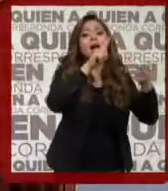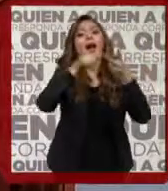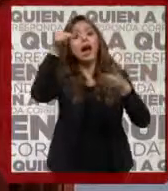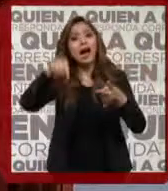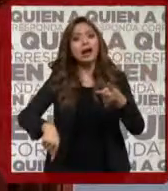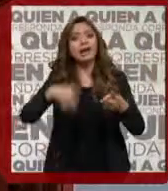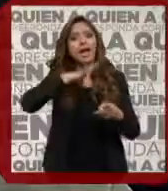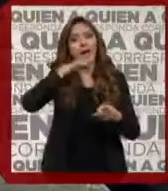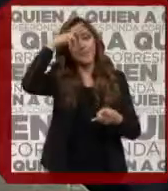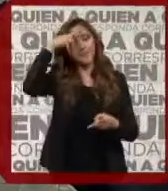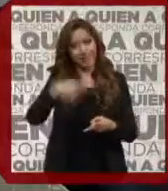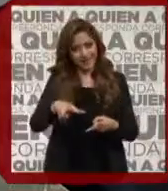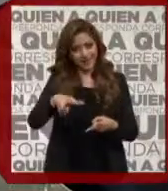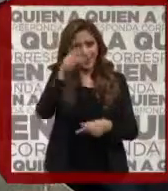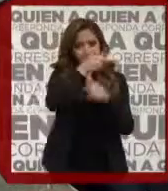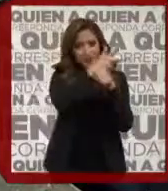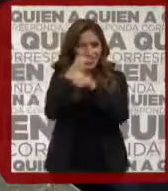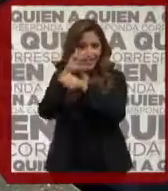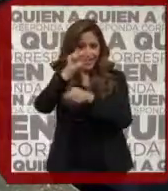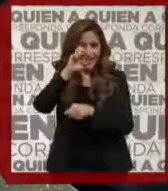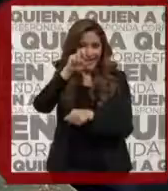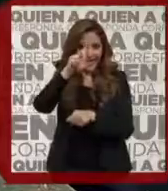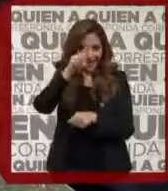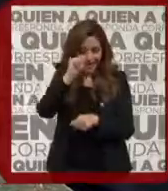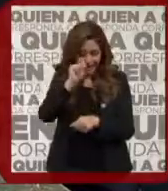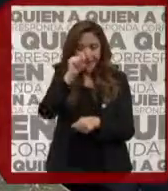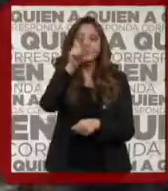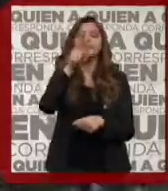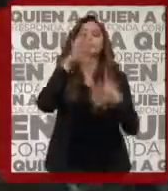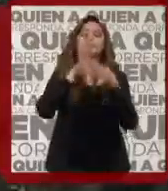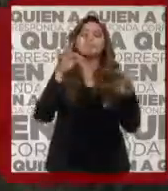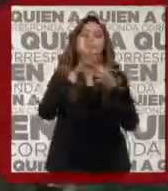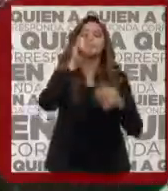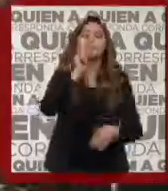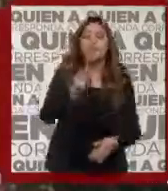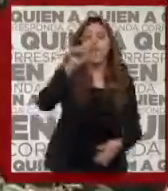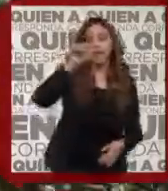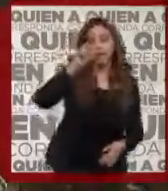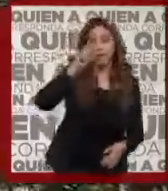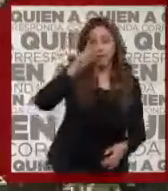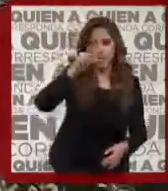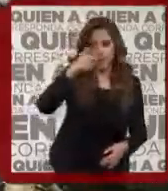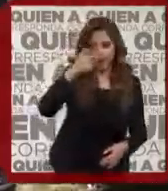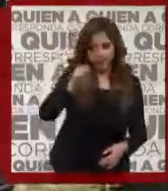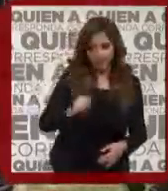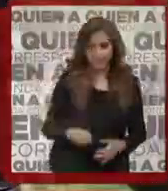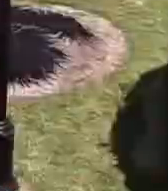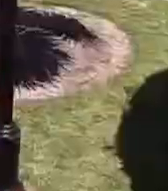México mágico. Con la cámara de Scarlett Álvarez, para quien corresponda, reportó Alfonso Vargas Torres.